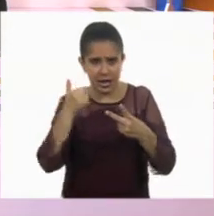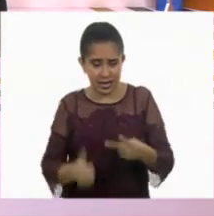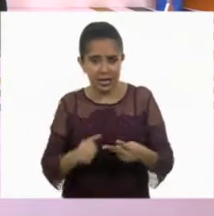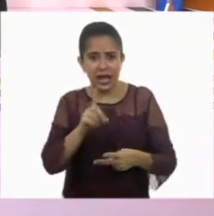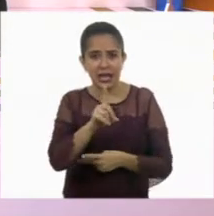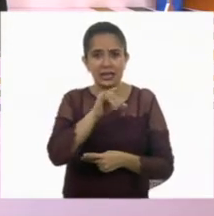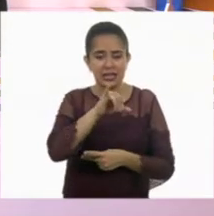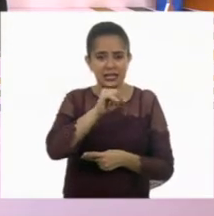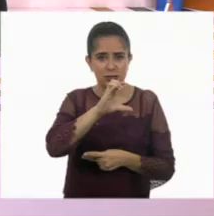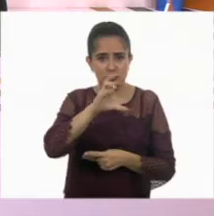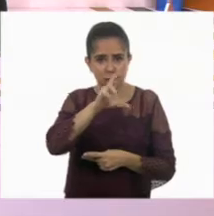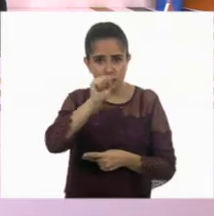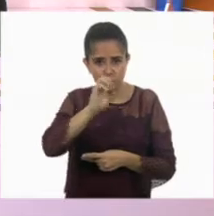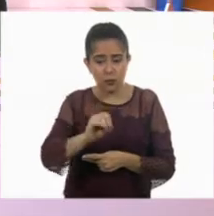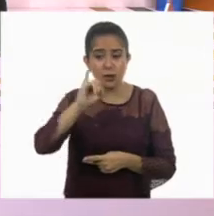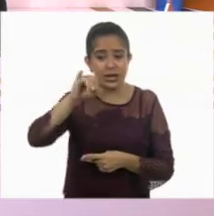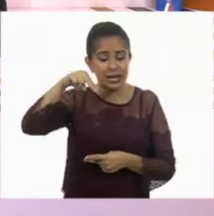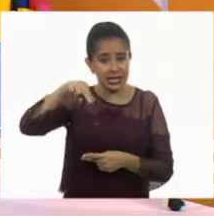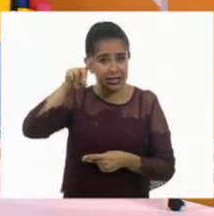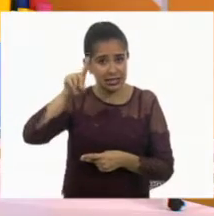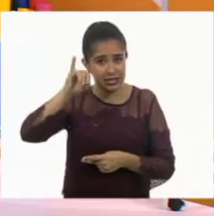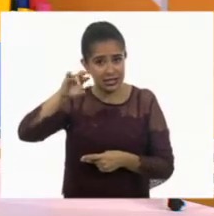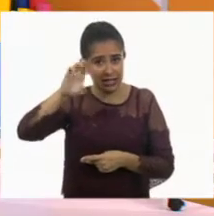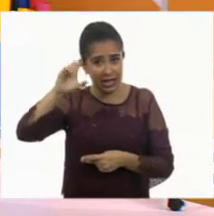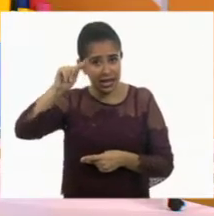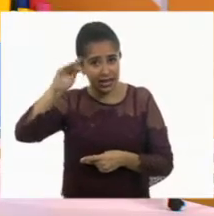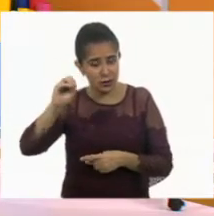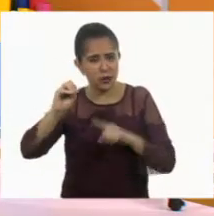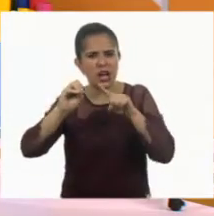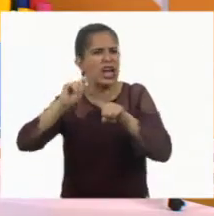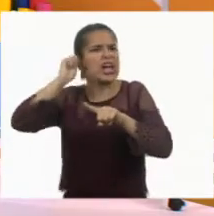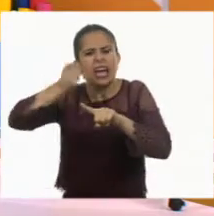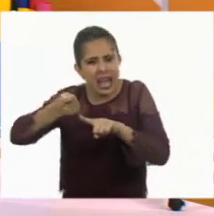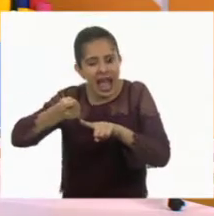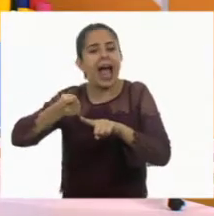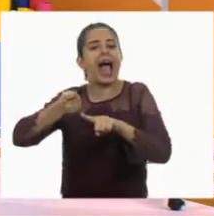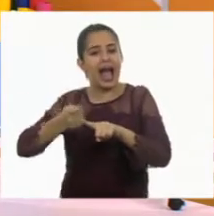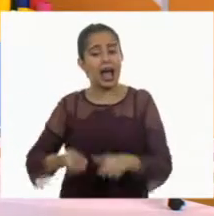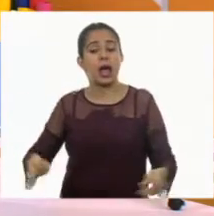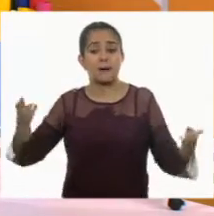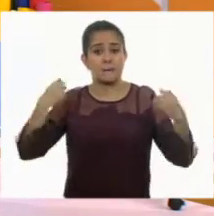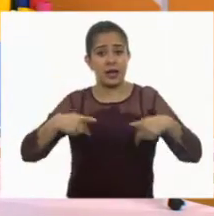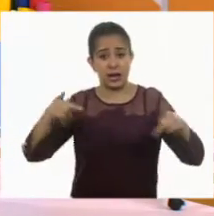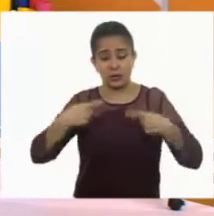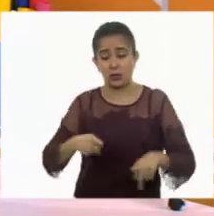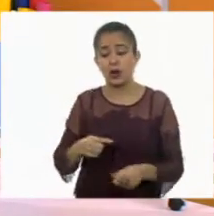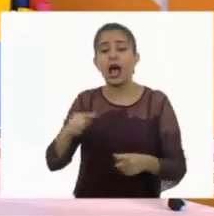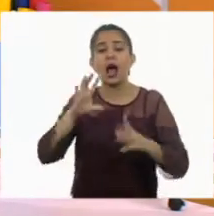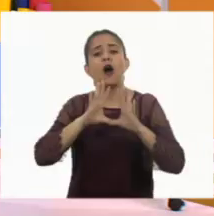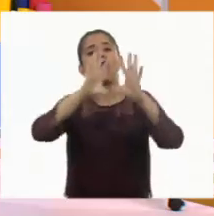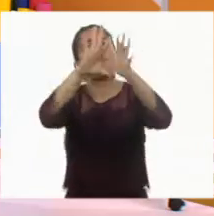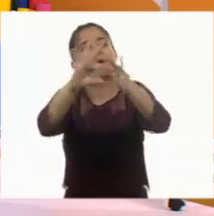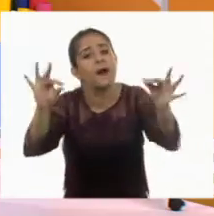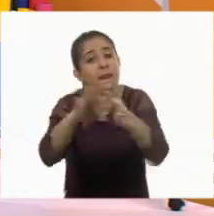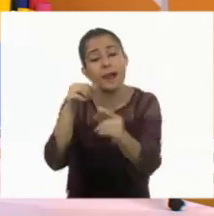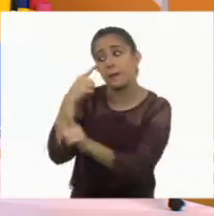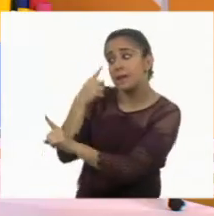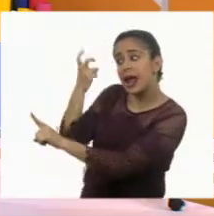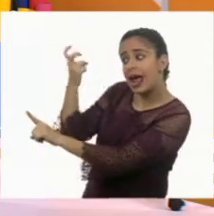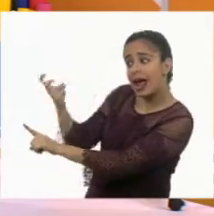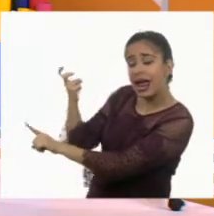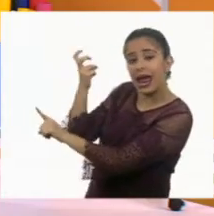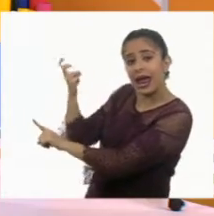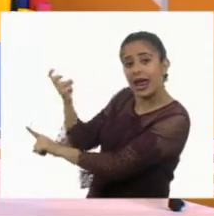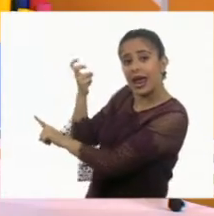Del discurso indirecto es que un narrador nos cuenta todo continuo